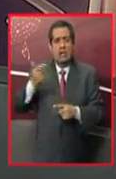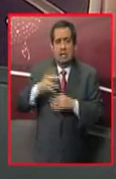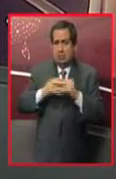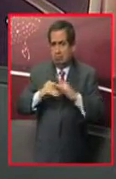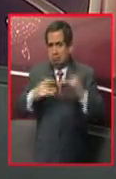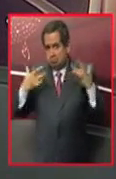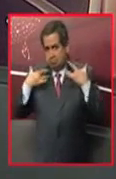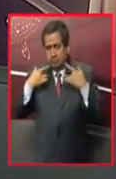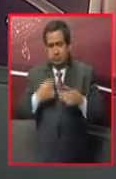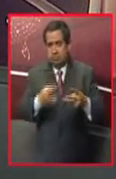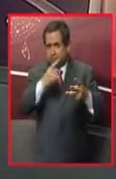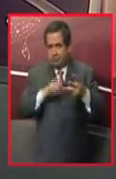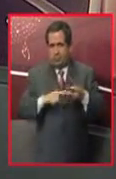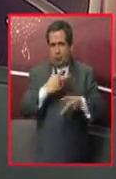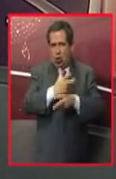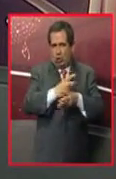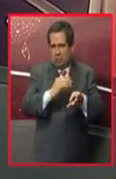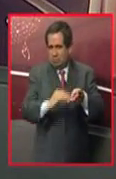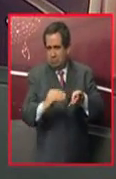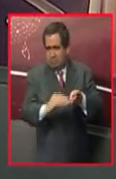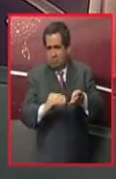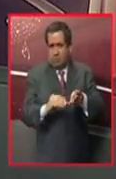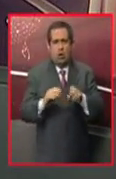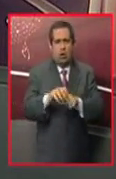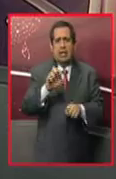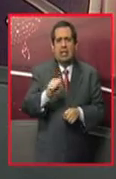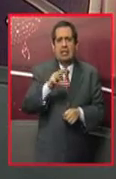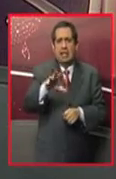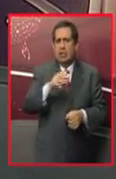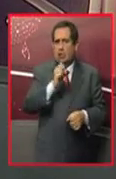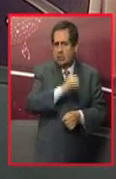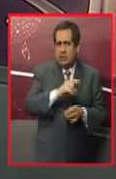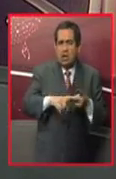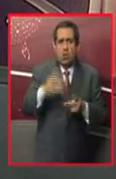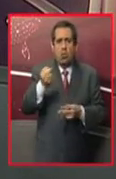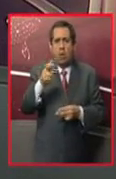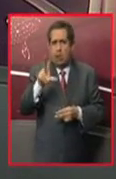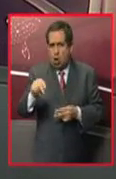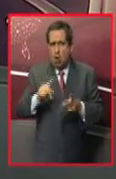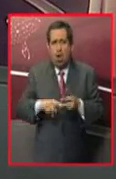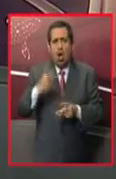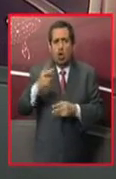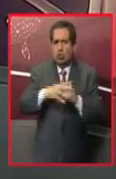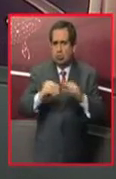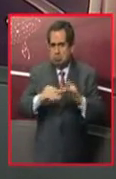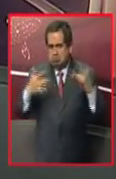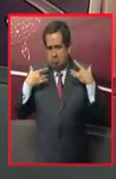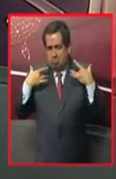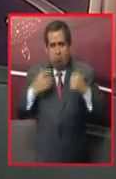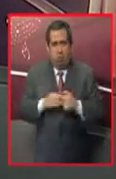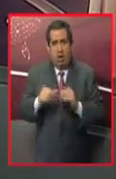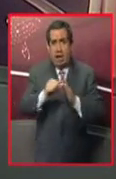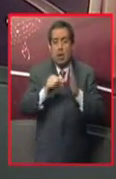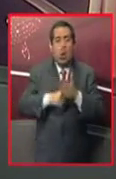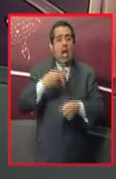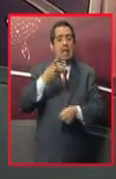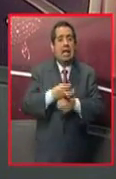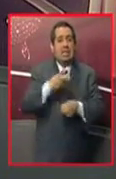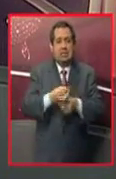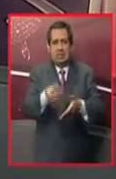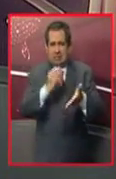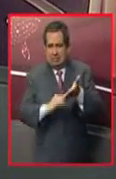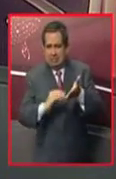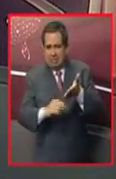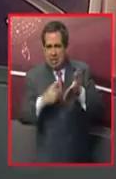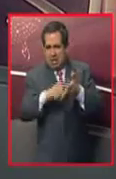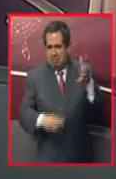abstenciones sobre el párrafo octavo del documento. Y finalmente con 65 a favor, 9 en contra y 2 abstenciones sobre el artículo tercero transitorio